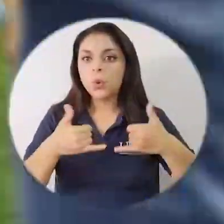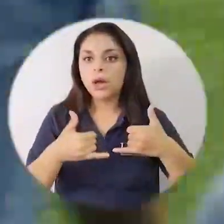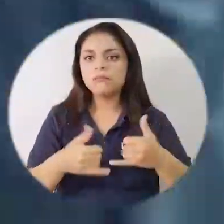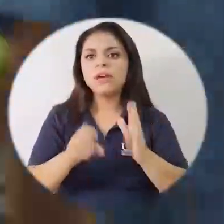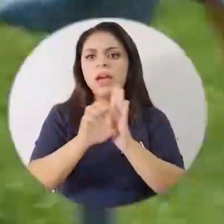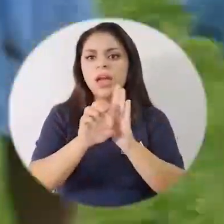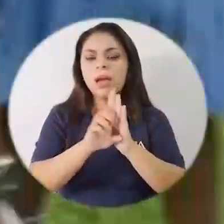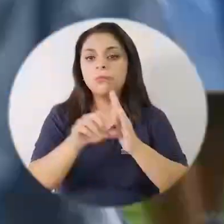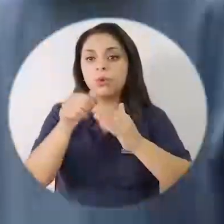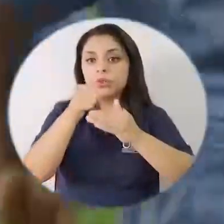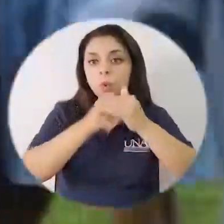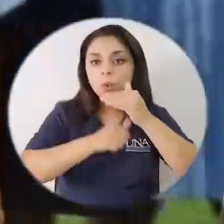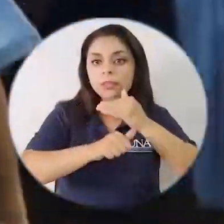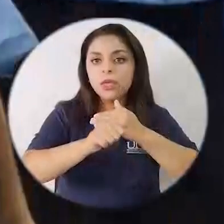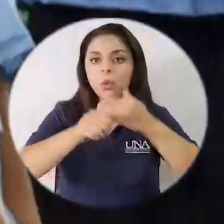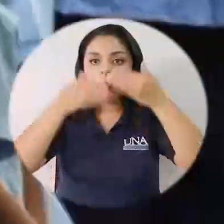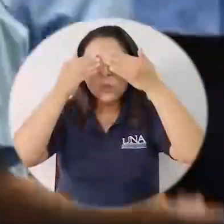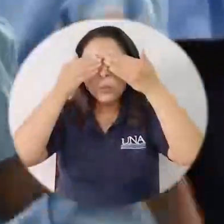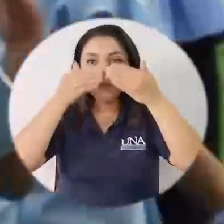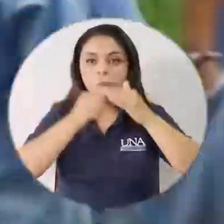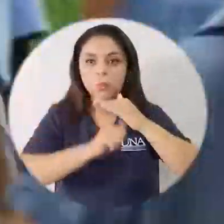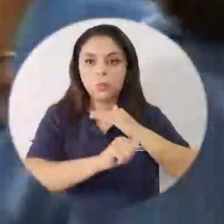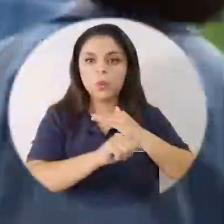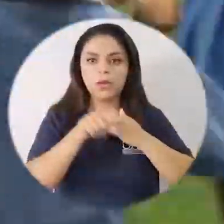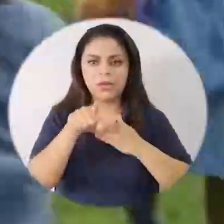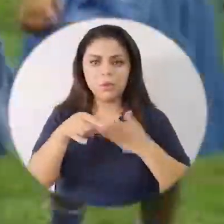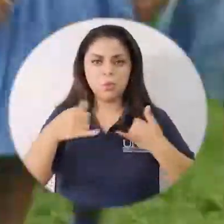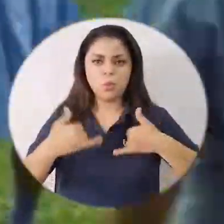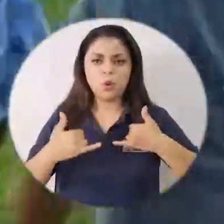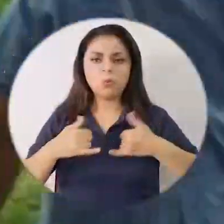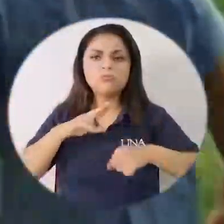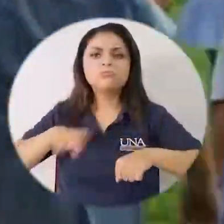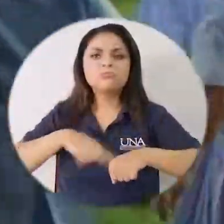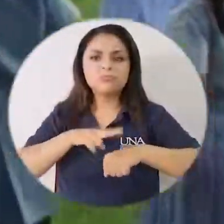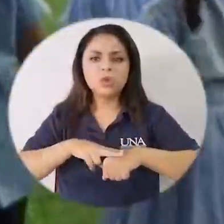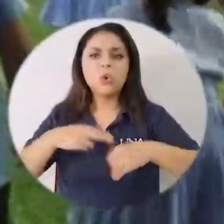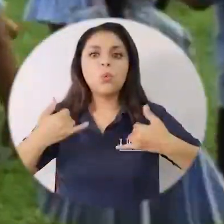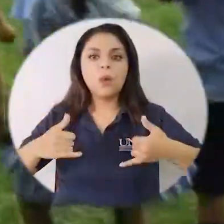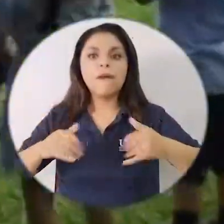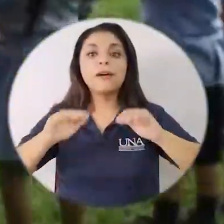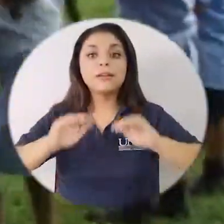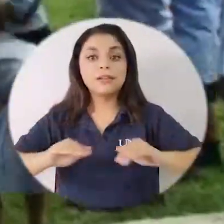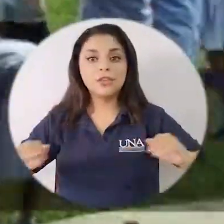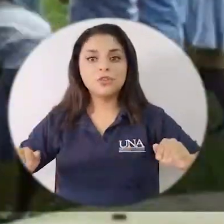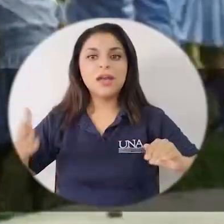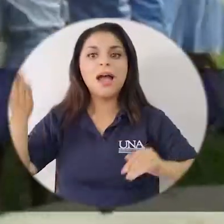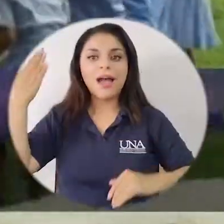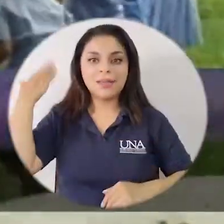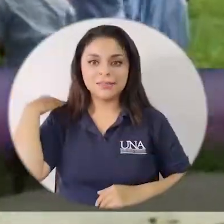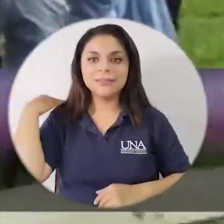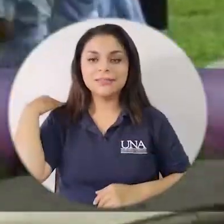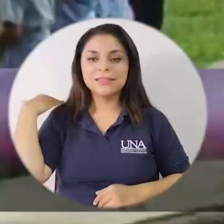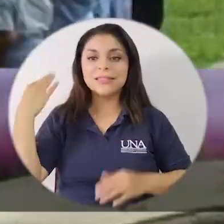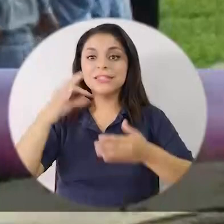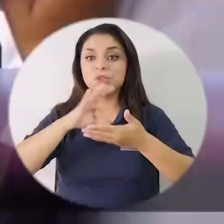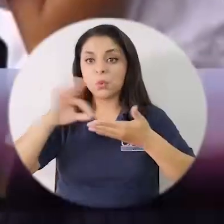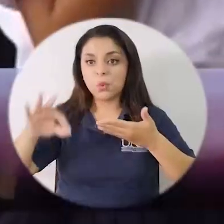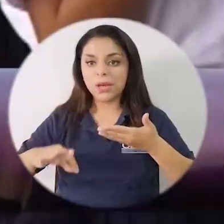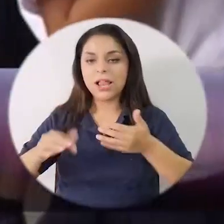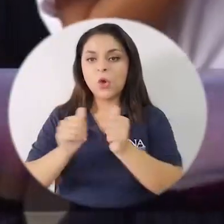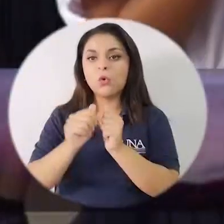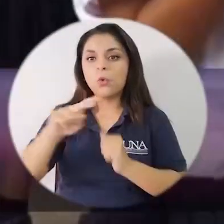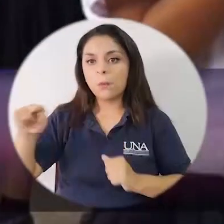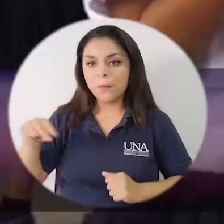Un juego, por ejemplo, escondido. Es un juego muy común que jugaban los niños en los centros